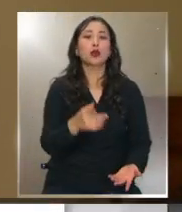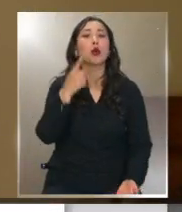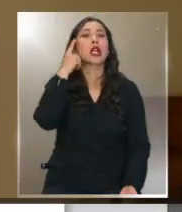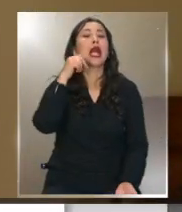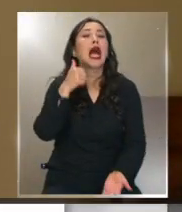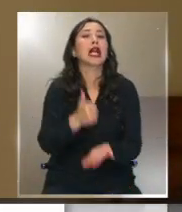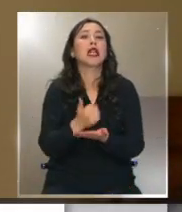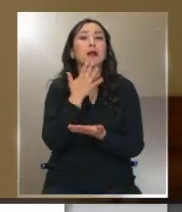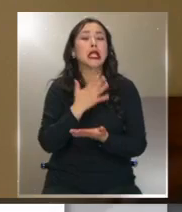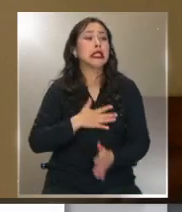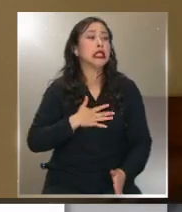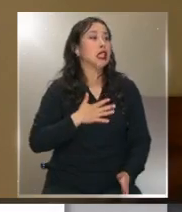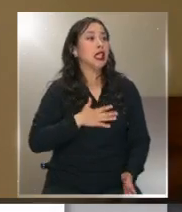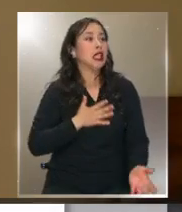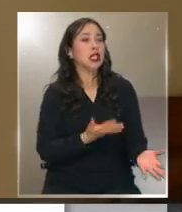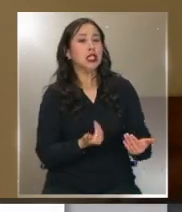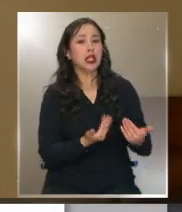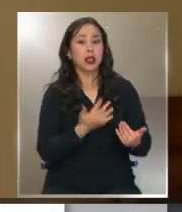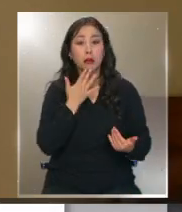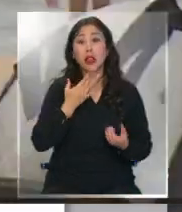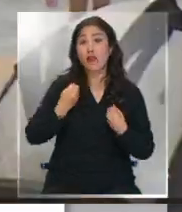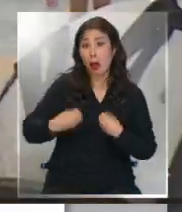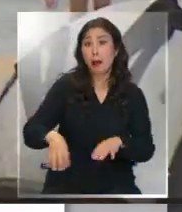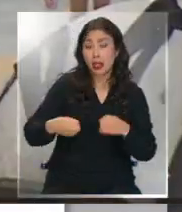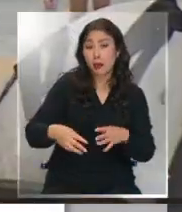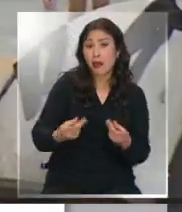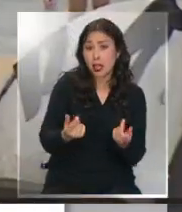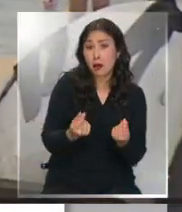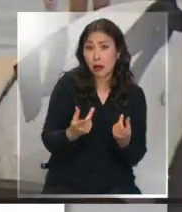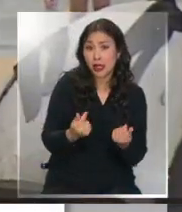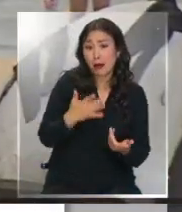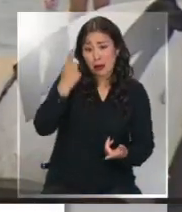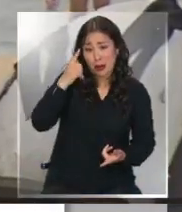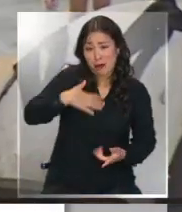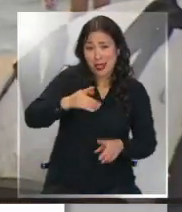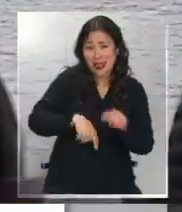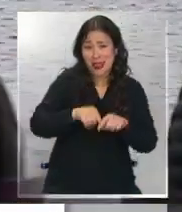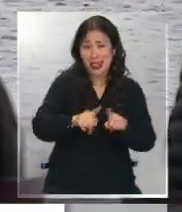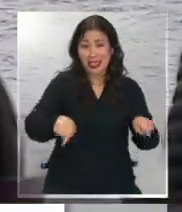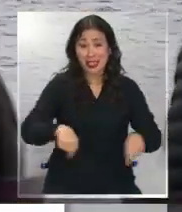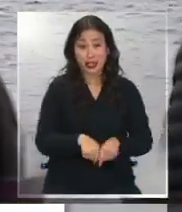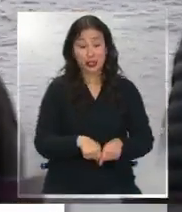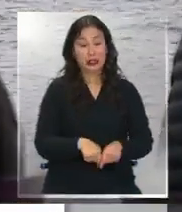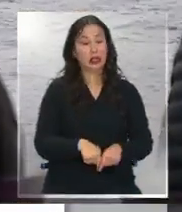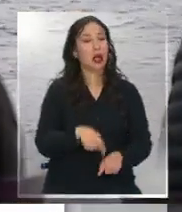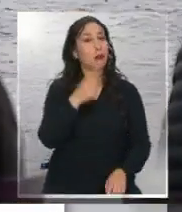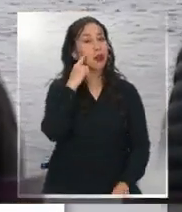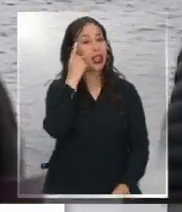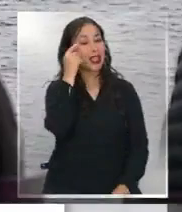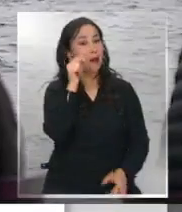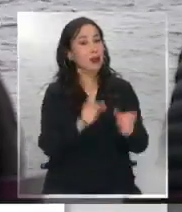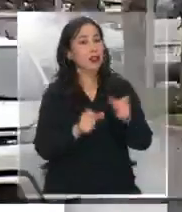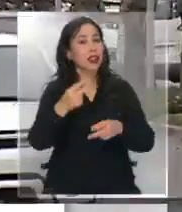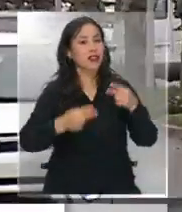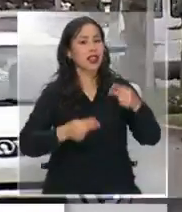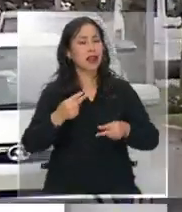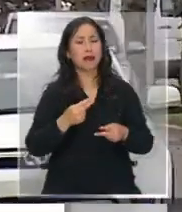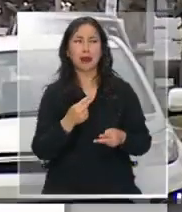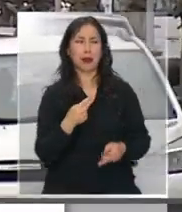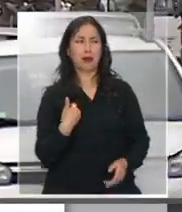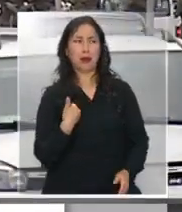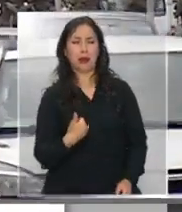tan desesperada? Porque saca cualquier plata de ahí, pues. Iniciativa que no ha caído nada de bien entre los viñamarinos, que ya ven